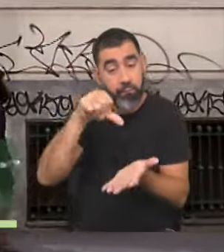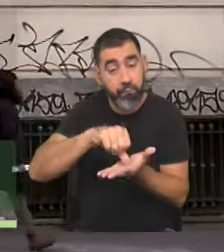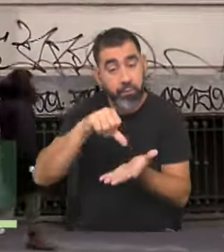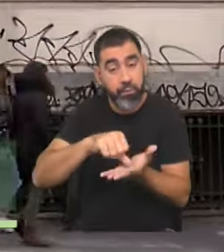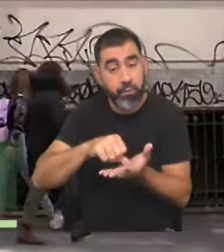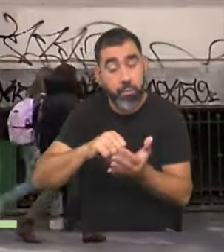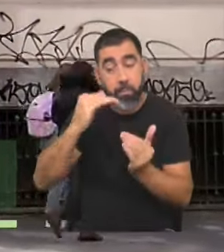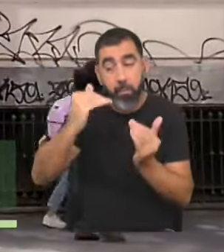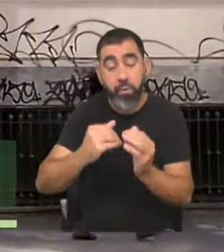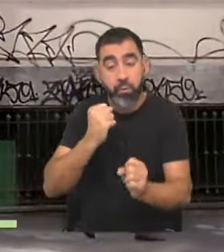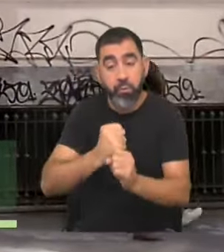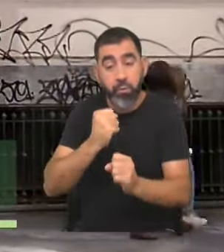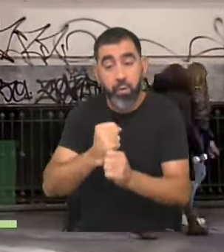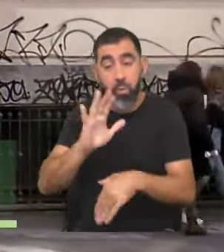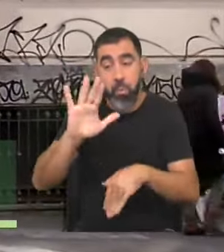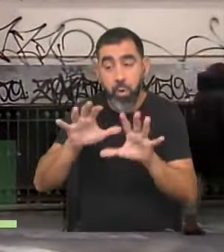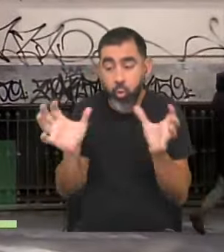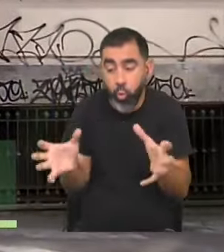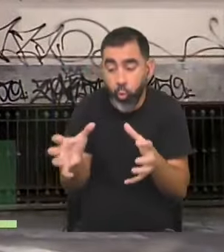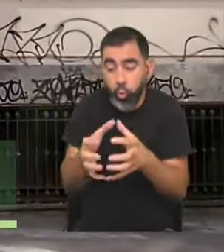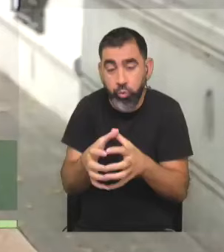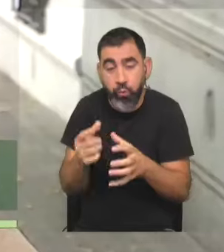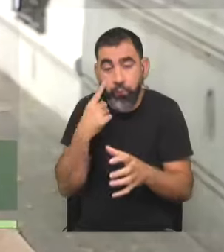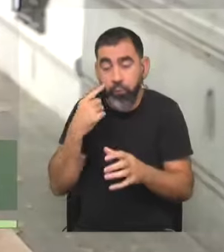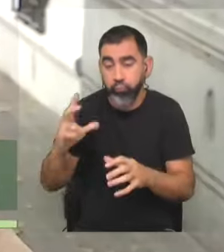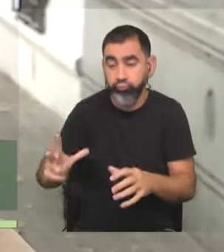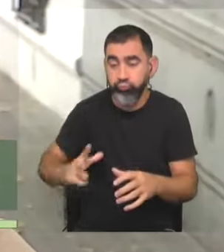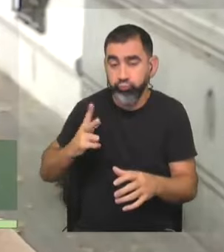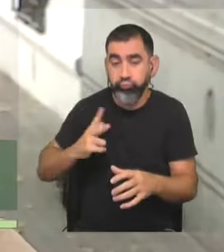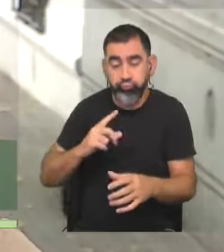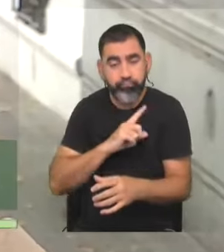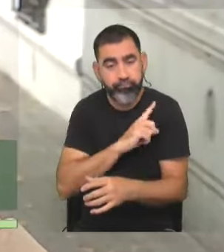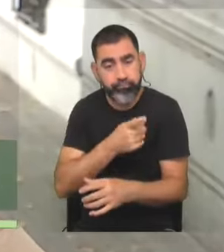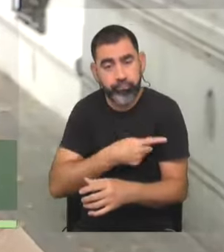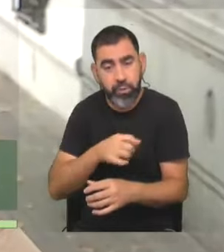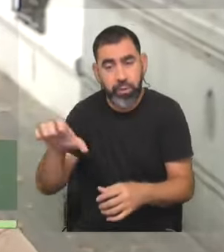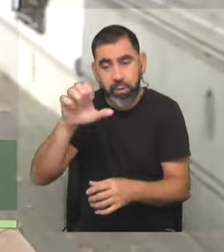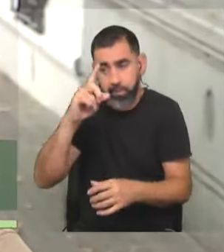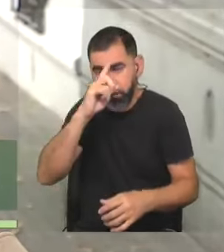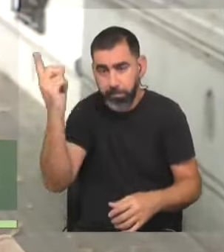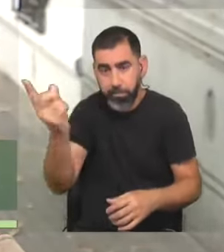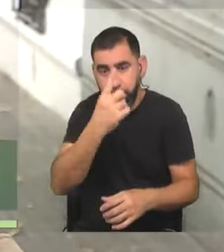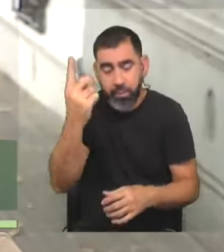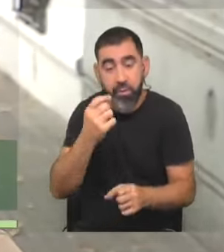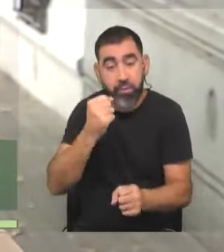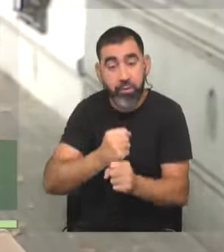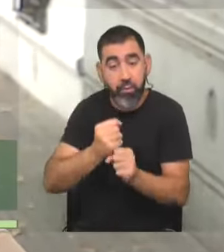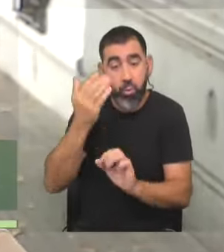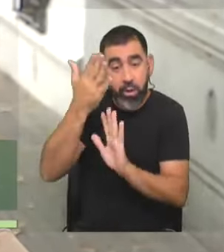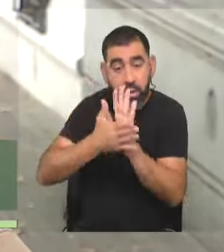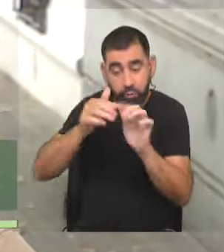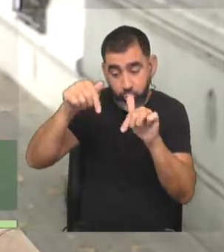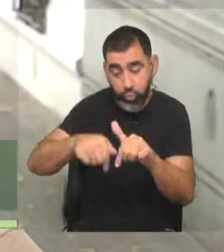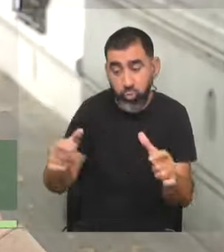vez menos puestos de trabajo cada vez más concentrado sobreviven los grandes Los Fuertes Generalmente empresas multinacionales y el trabajo nacional el